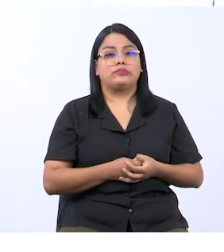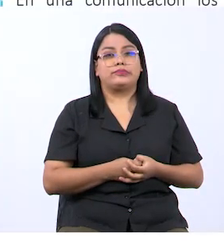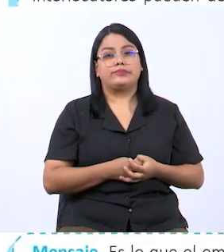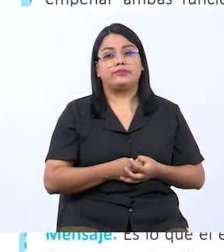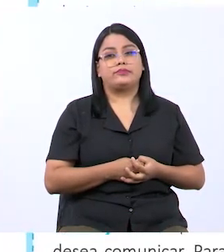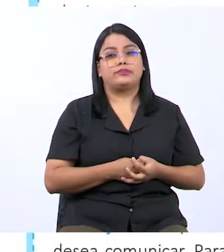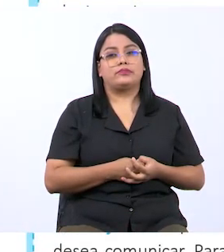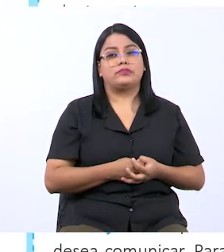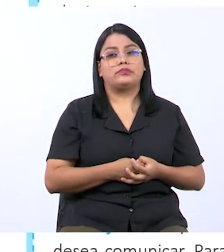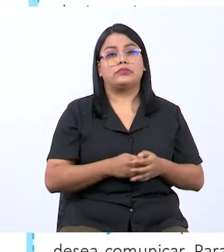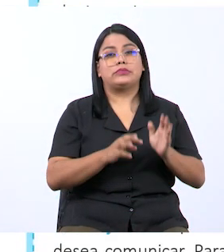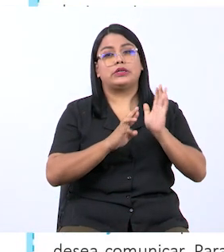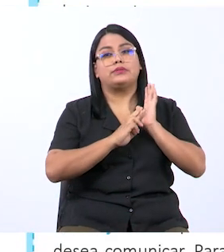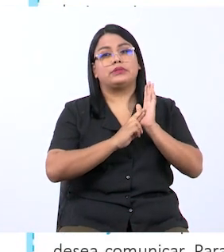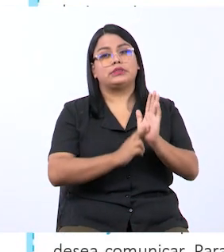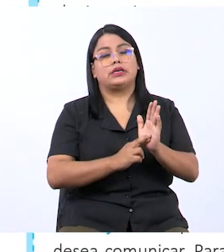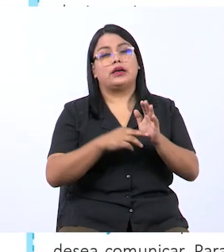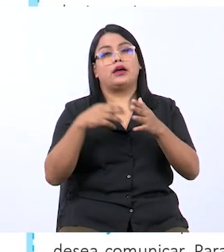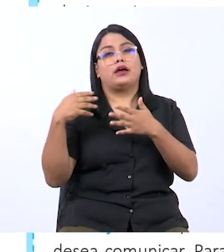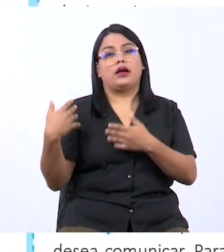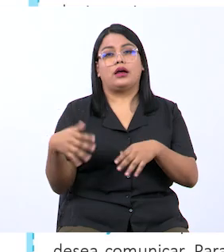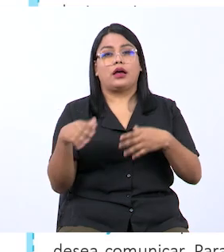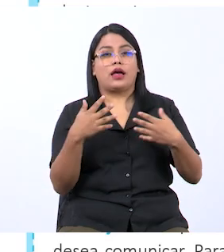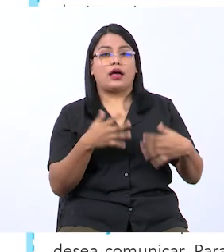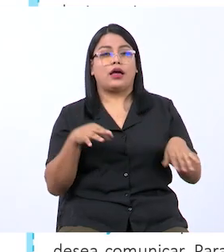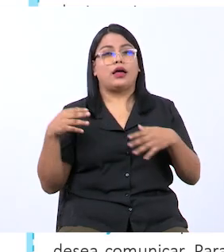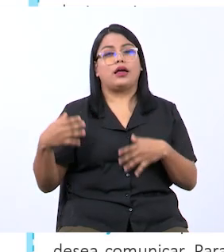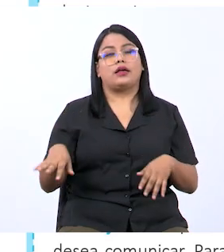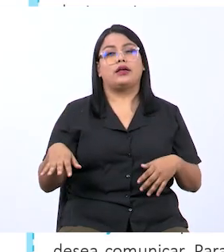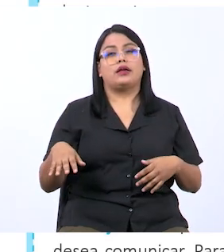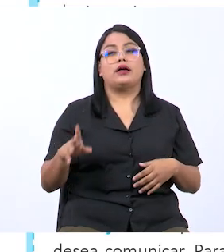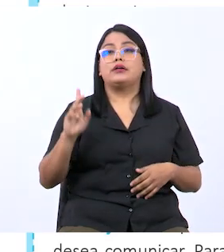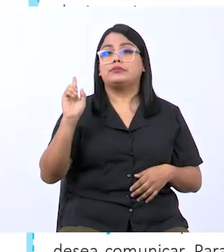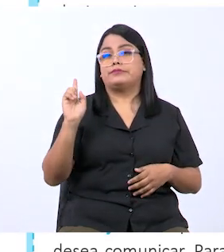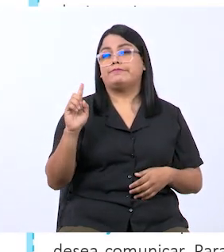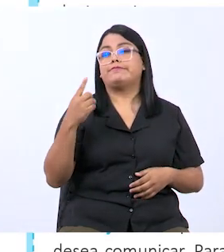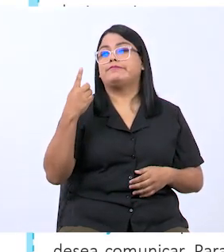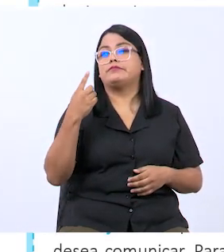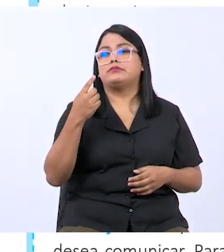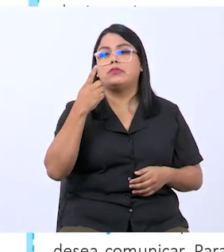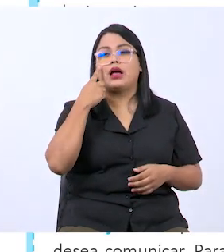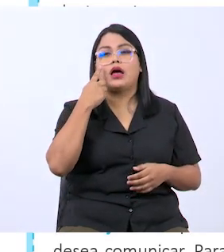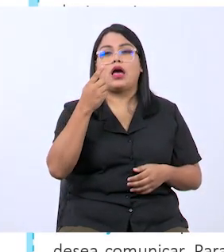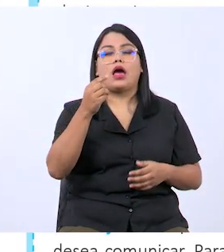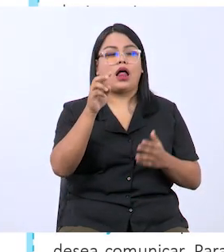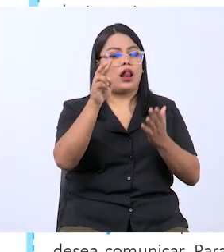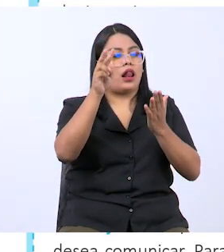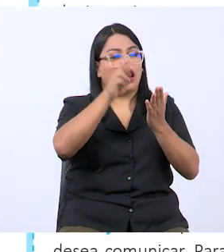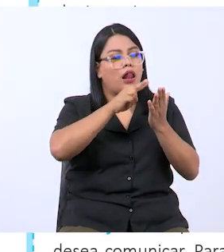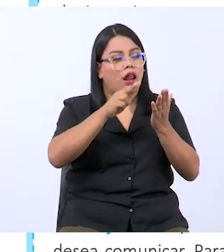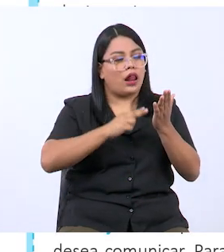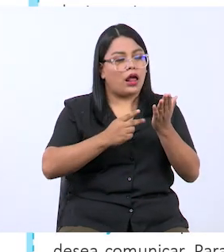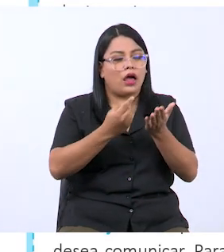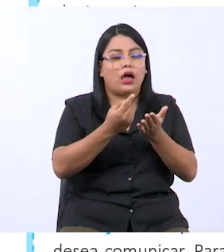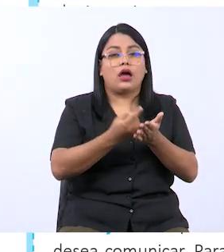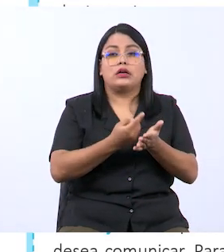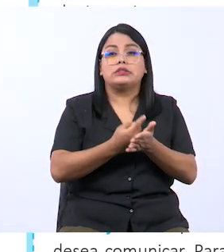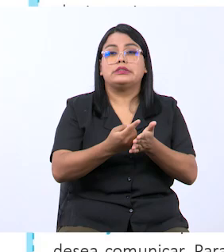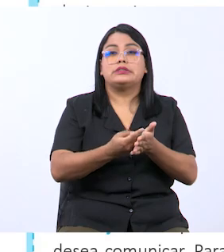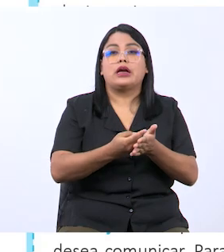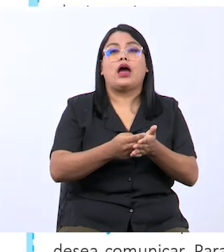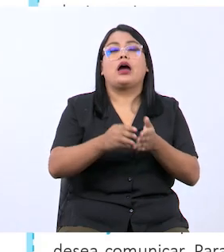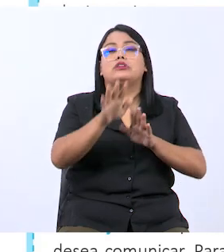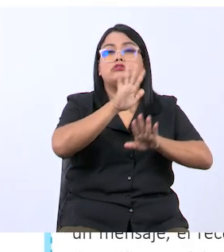la anticipación, se presenta una actividad que consiste, en primer lugar, en leer un diálogo sobre historias policiales